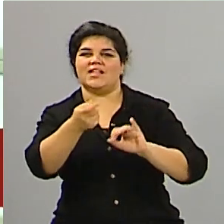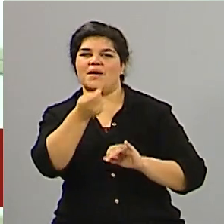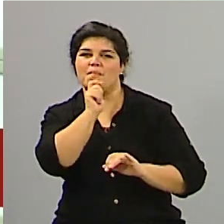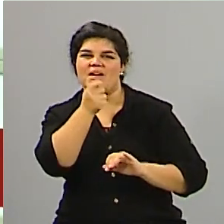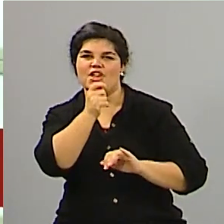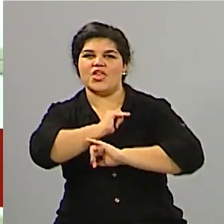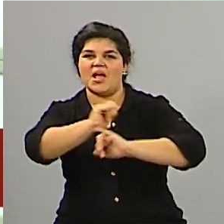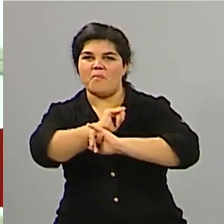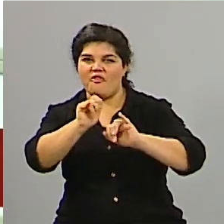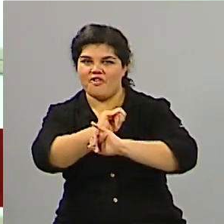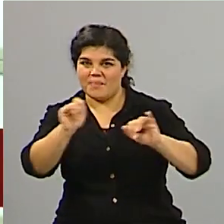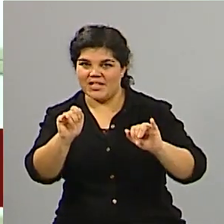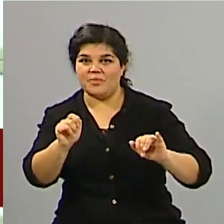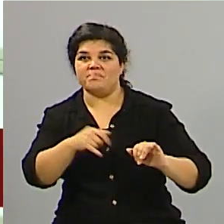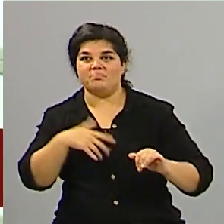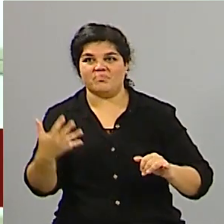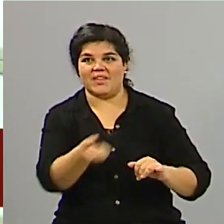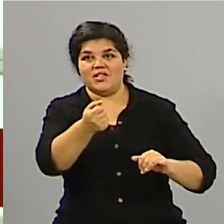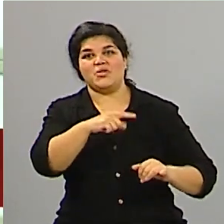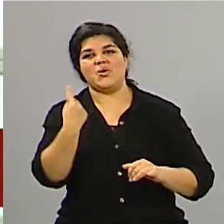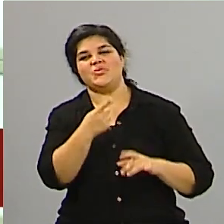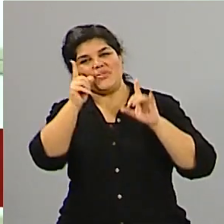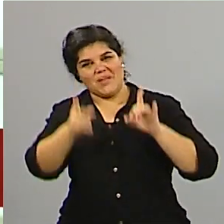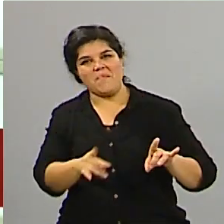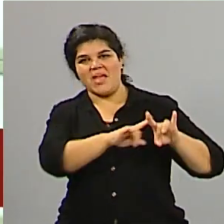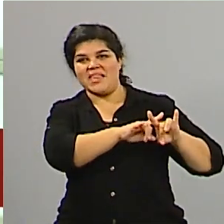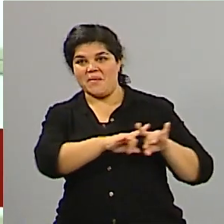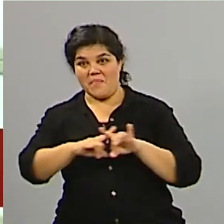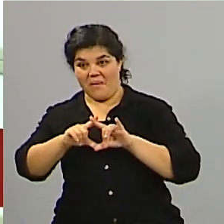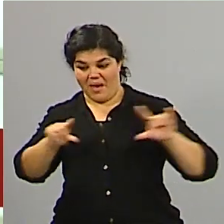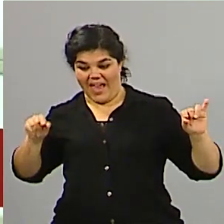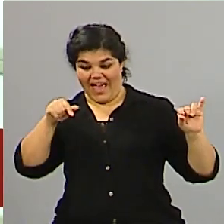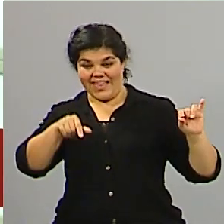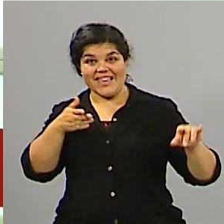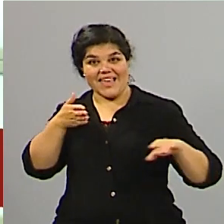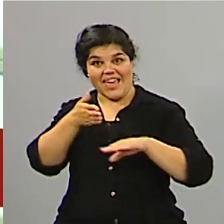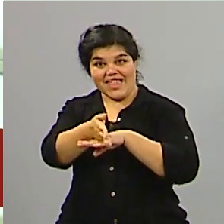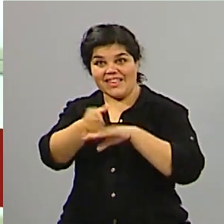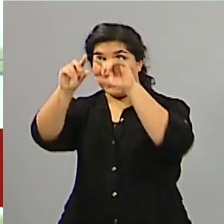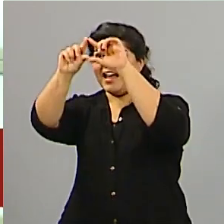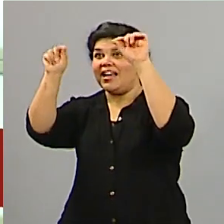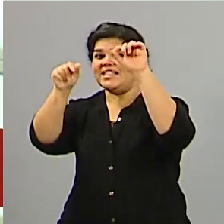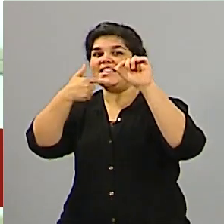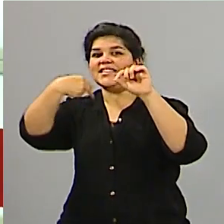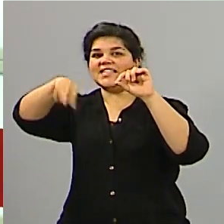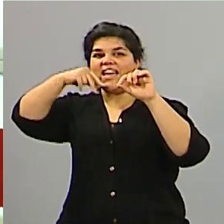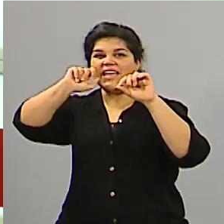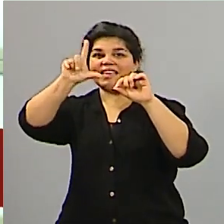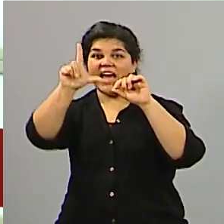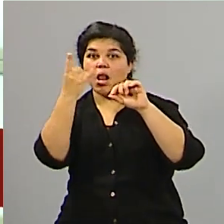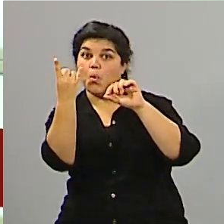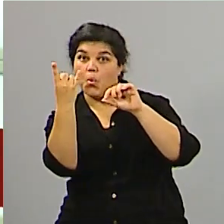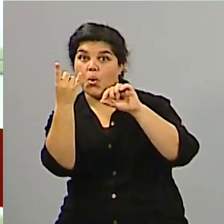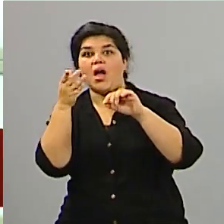generan nuestros colegas de los medios de la Universidad Nacional de Cuyo en cuanto a contenido periodístico. Nosotros también estamos en